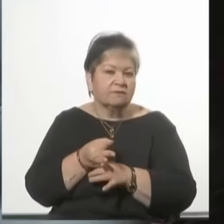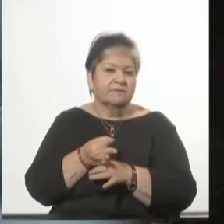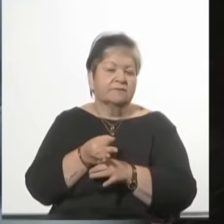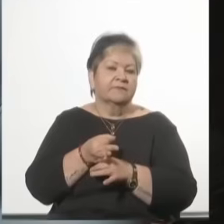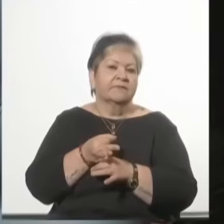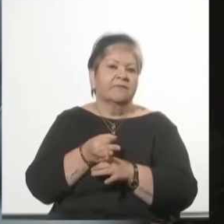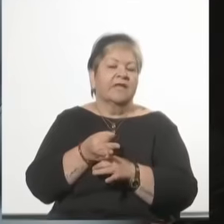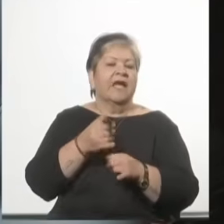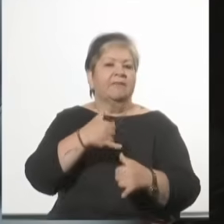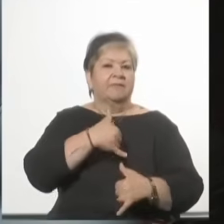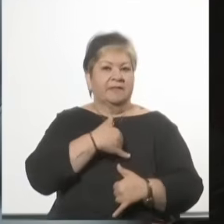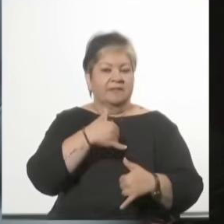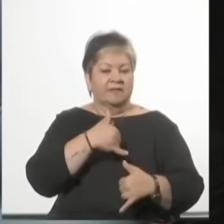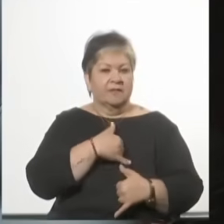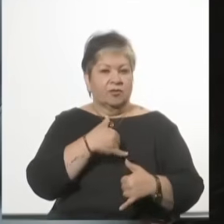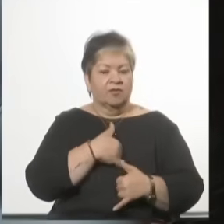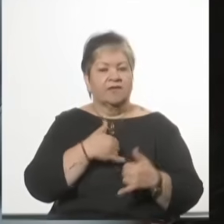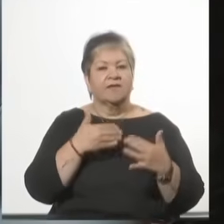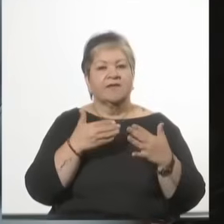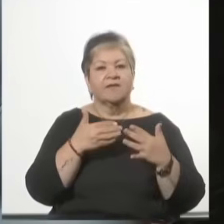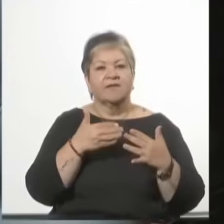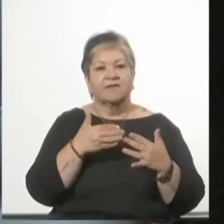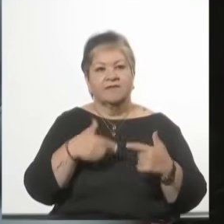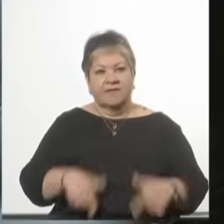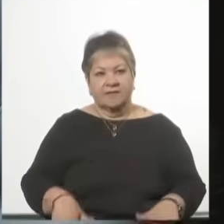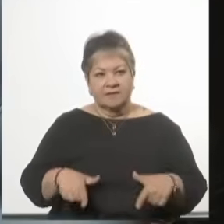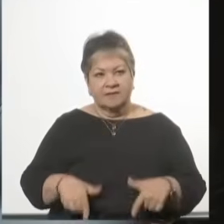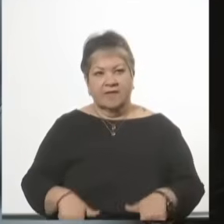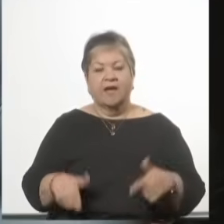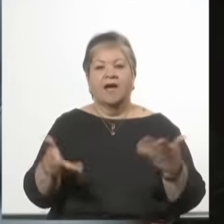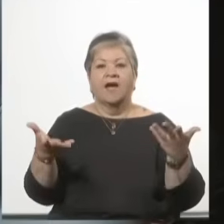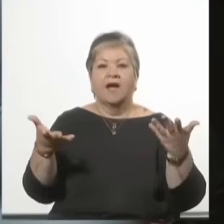Ministerio de Defensa Nacional, lo voy a reiterar,